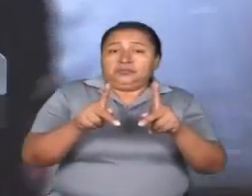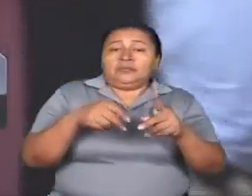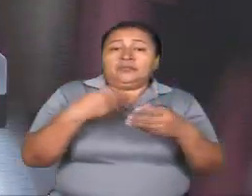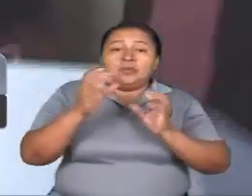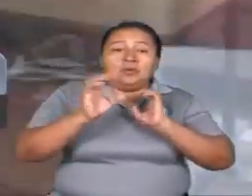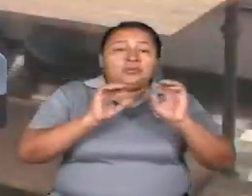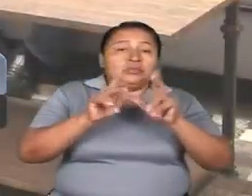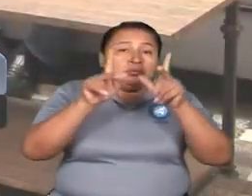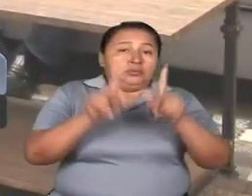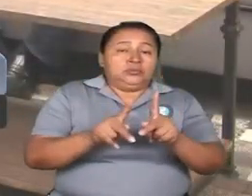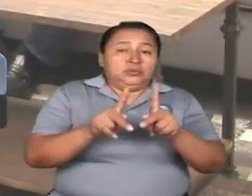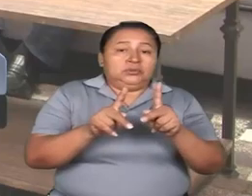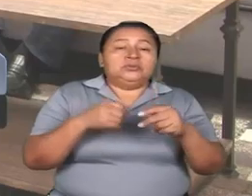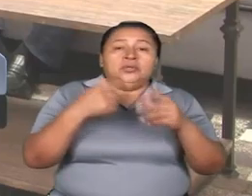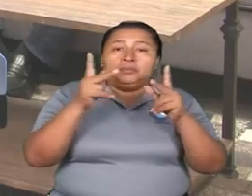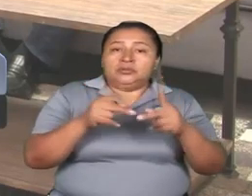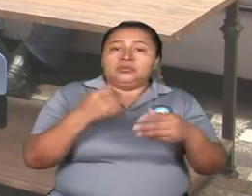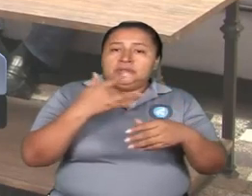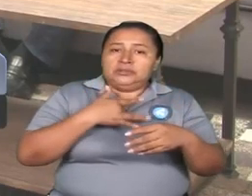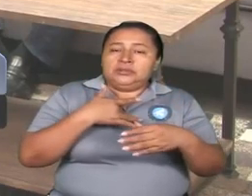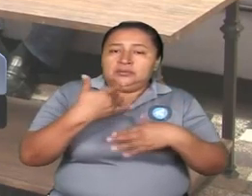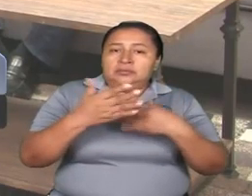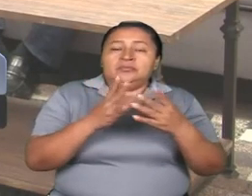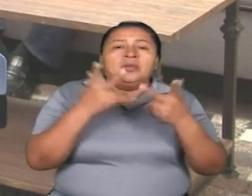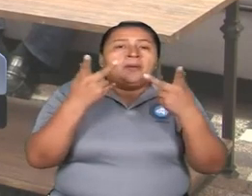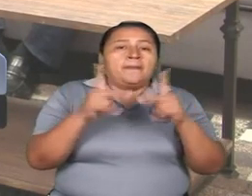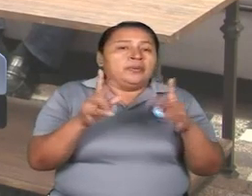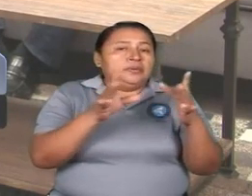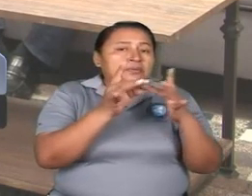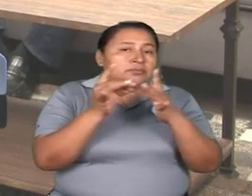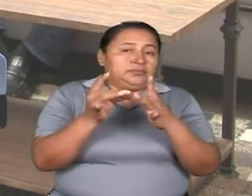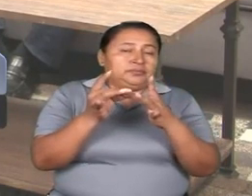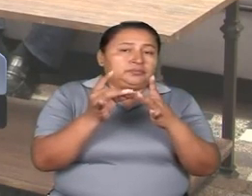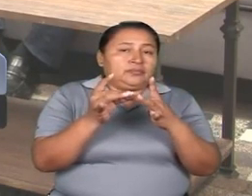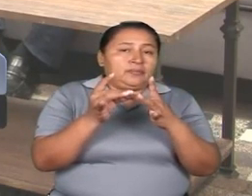con el público, con la población, pues. Pero sobre todo